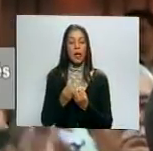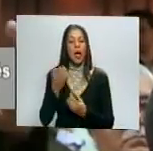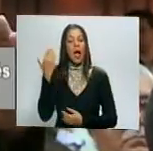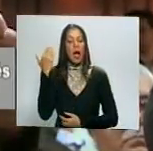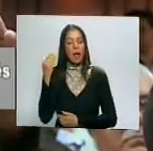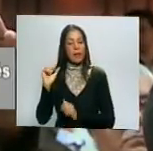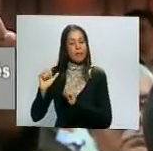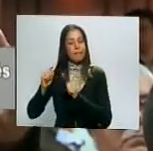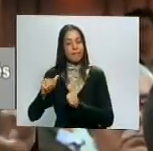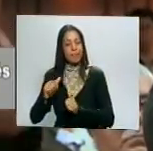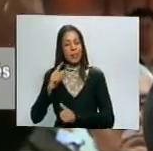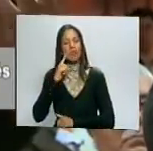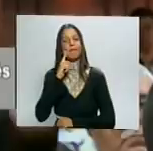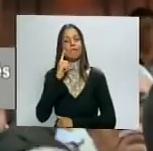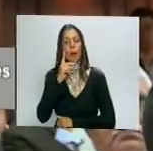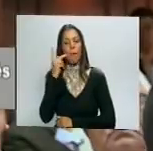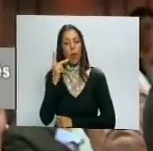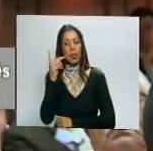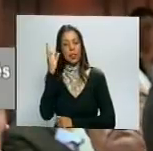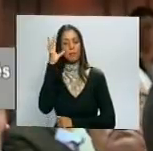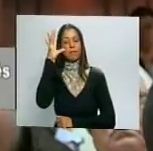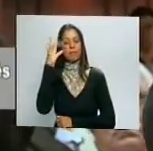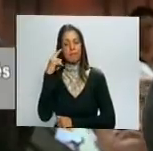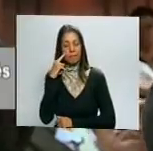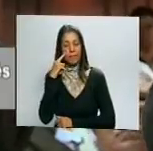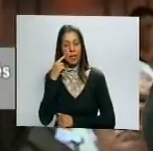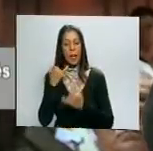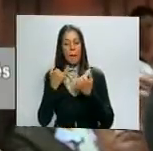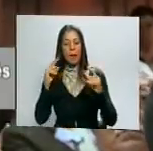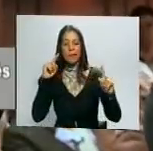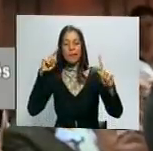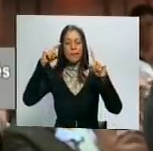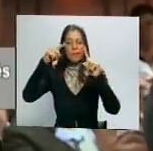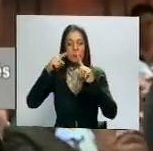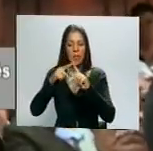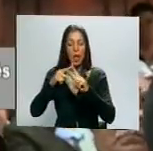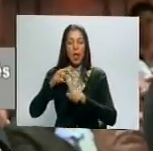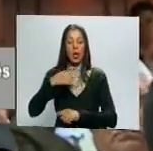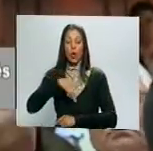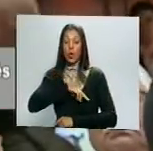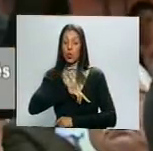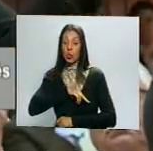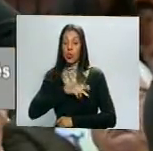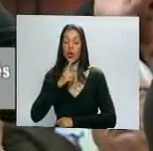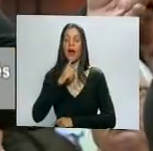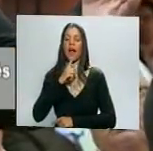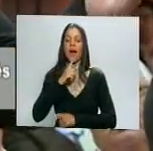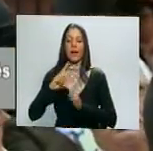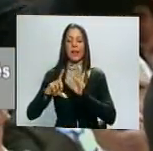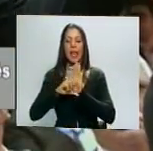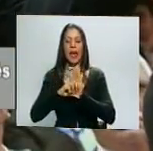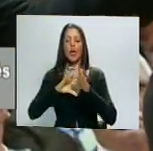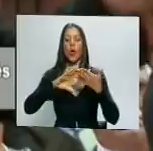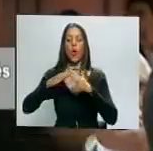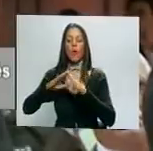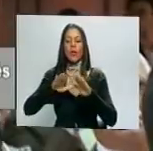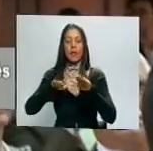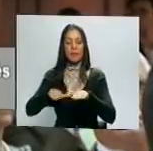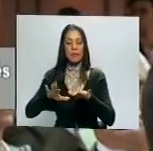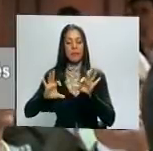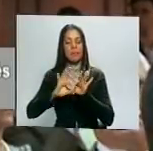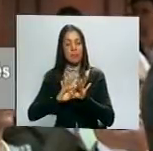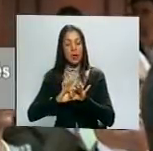lógica política, pero que en definitiva es para nosotros comunal, iba avanzando y que ya el